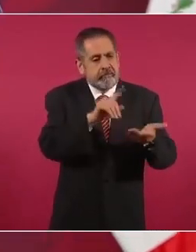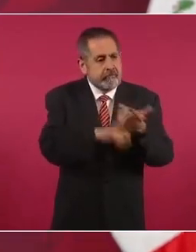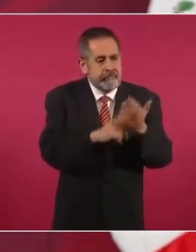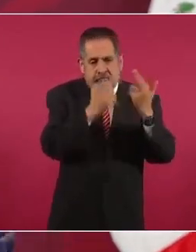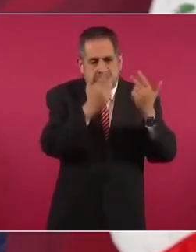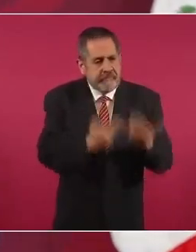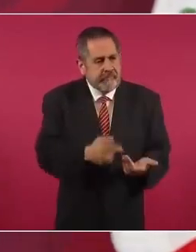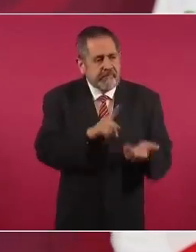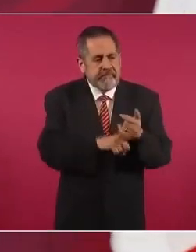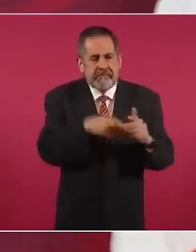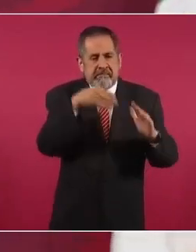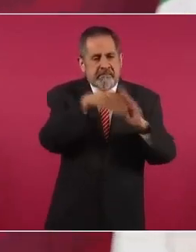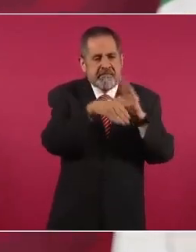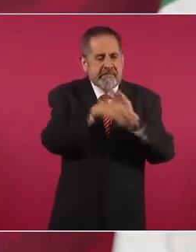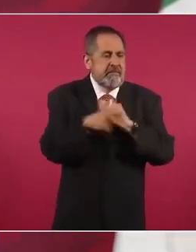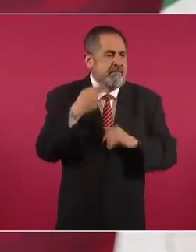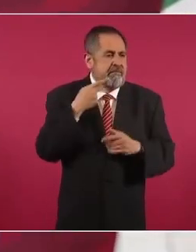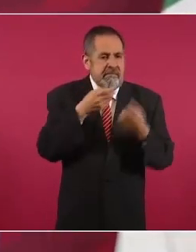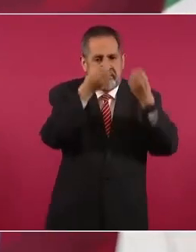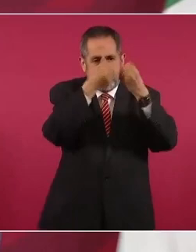deteriorándose políticamente.